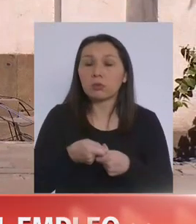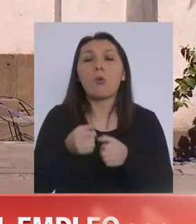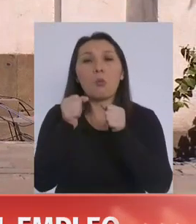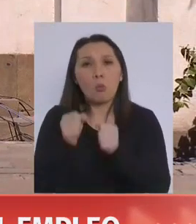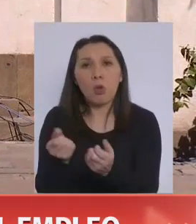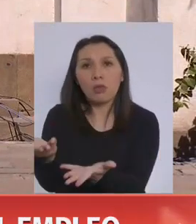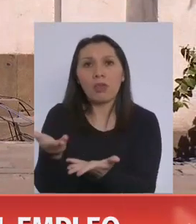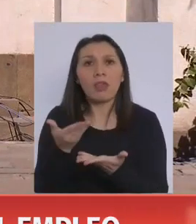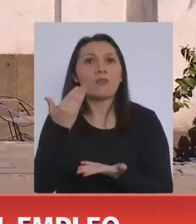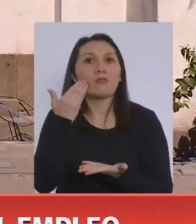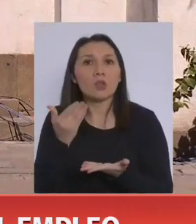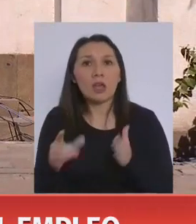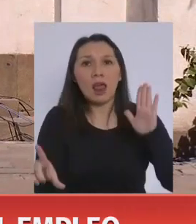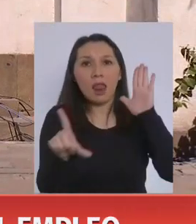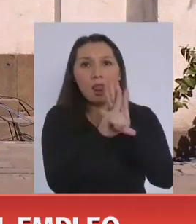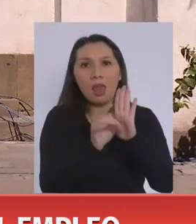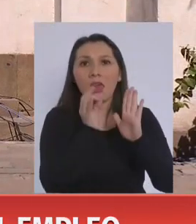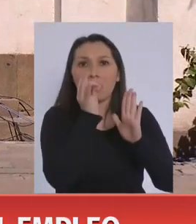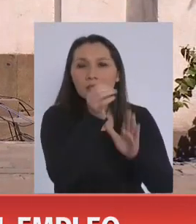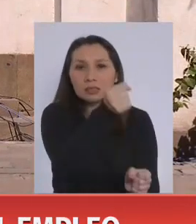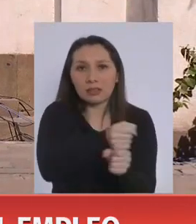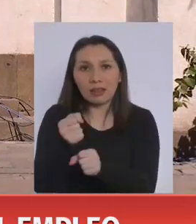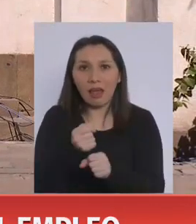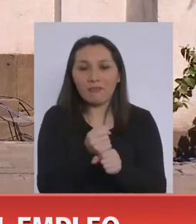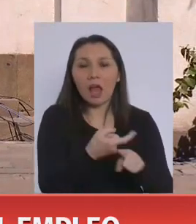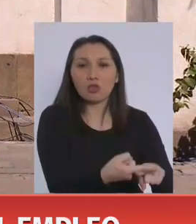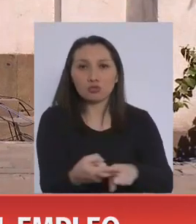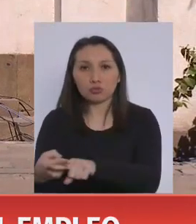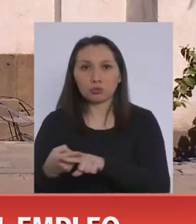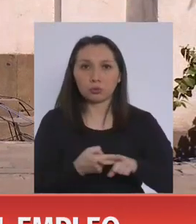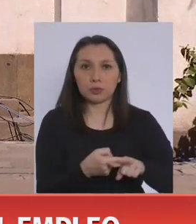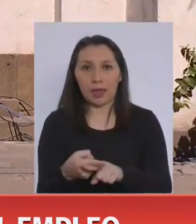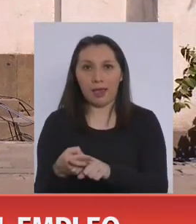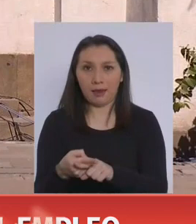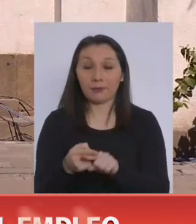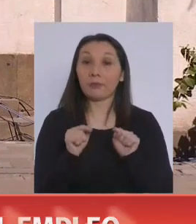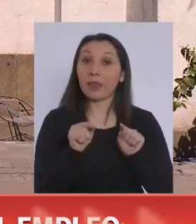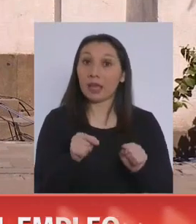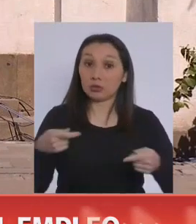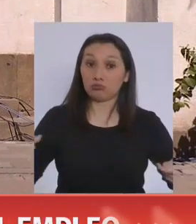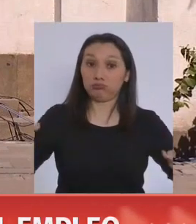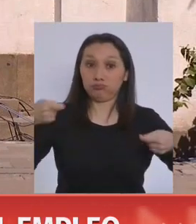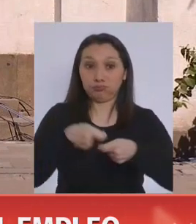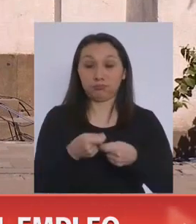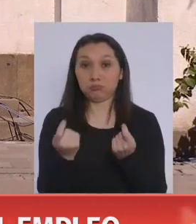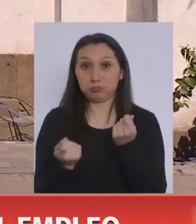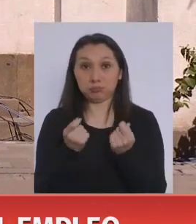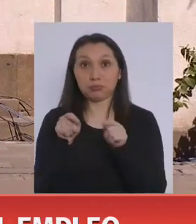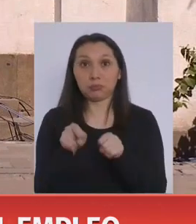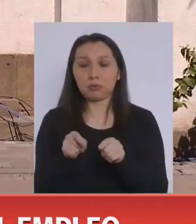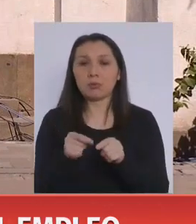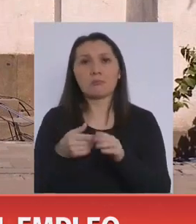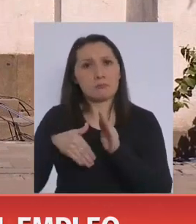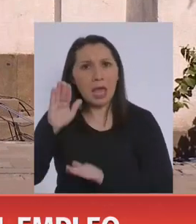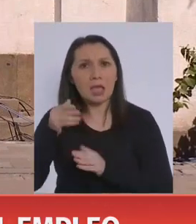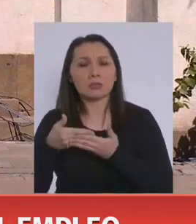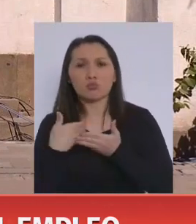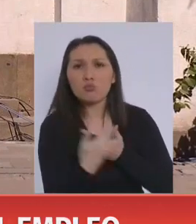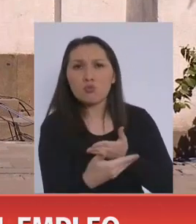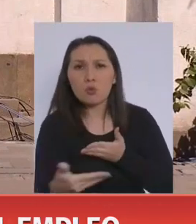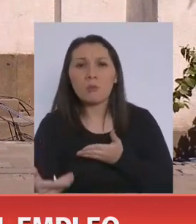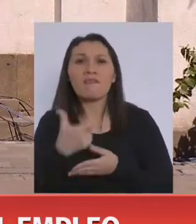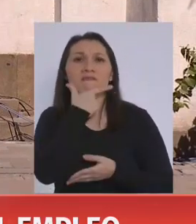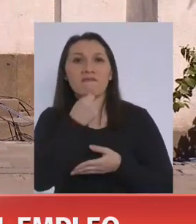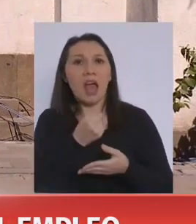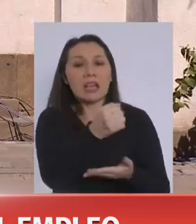todos los beneficios de nuestra legislación laboral y social. Y estos subsidios, que van a ser masivos, de